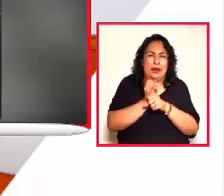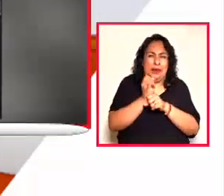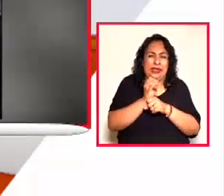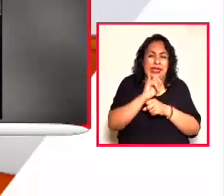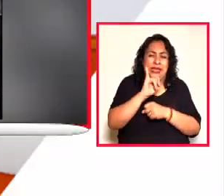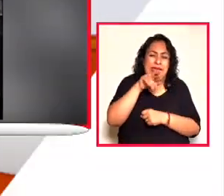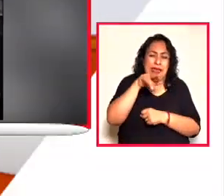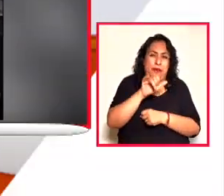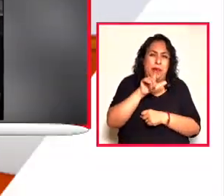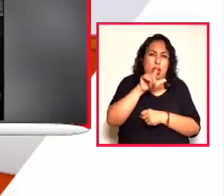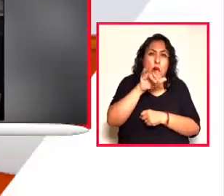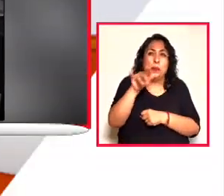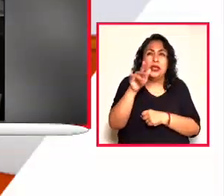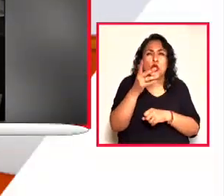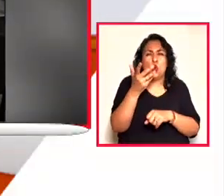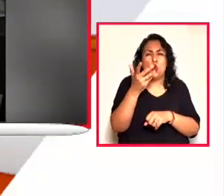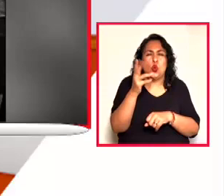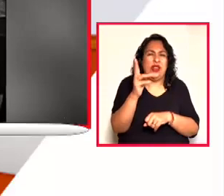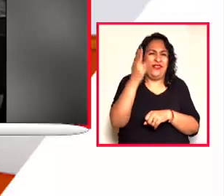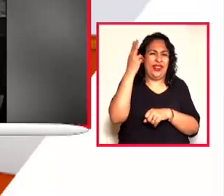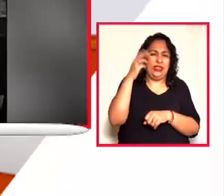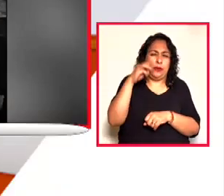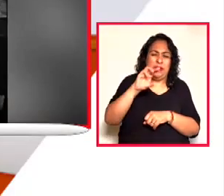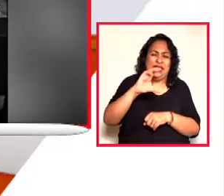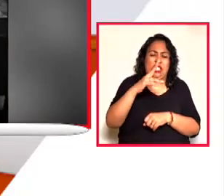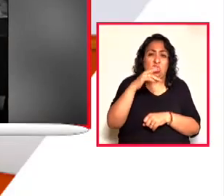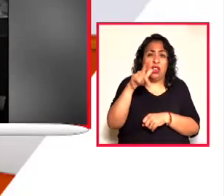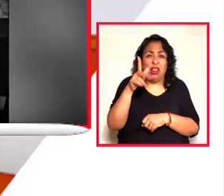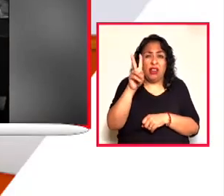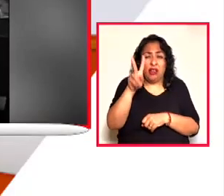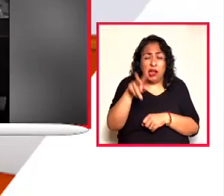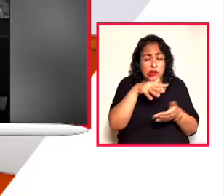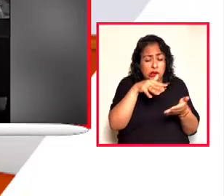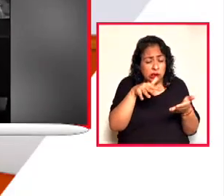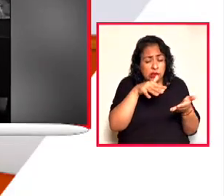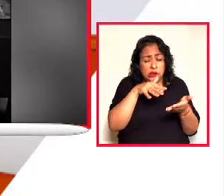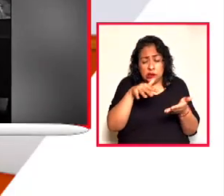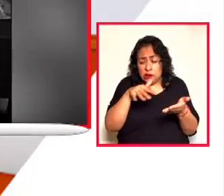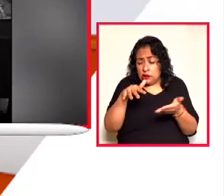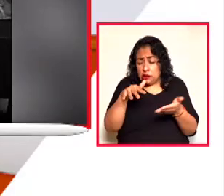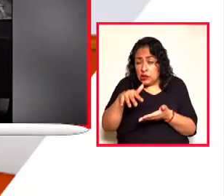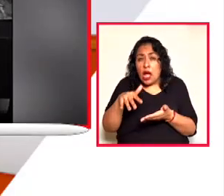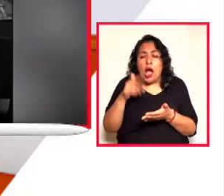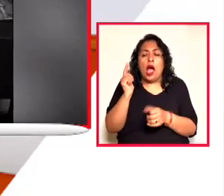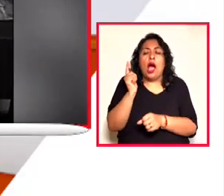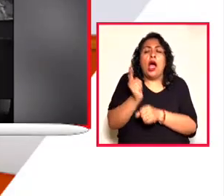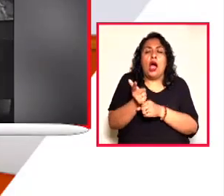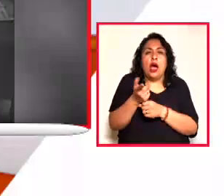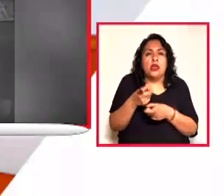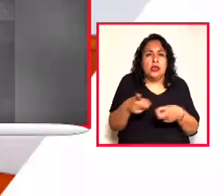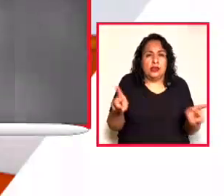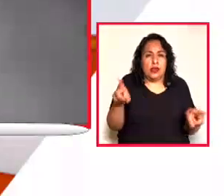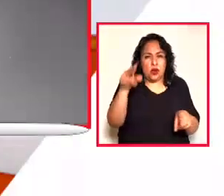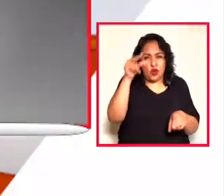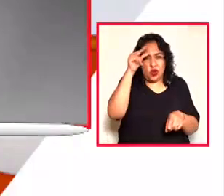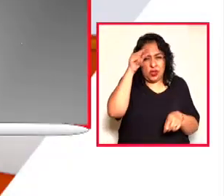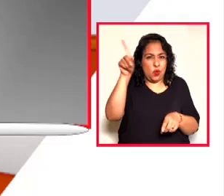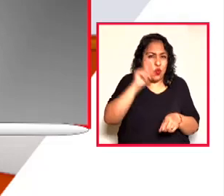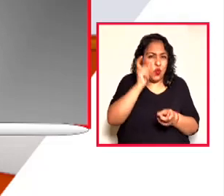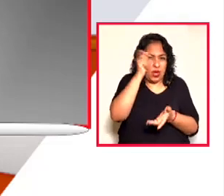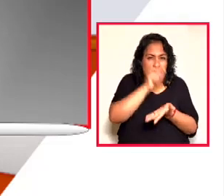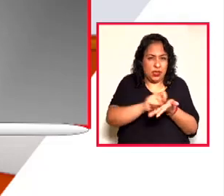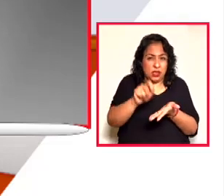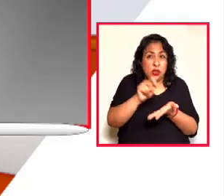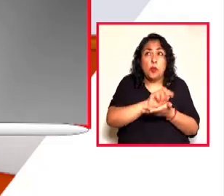la Universidad de Western Michigan, realizó una cuidadosa lectura de estos para determinar el desarrollo intelectual de la escritora,